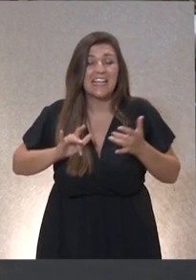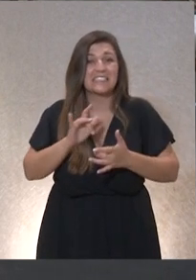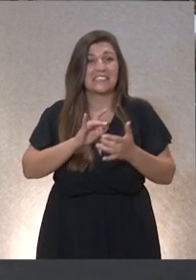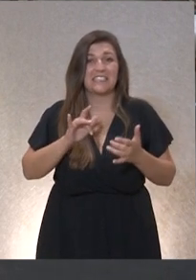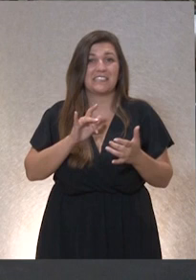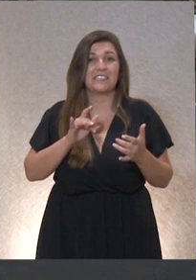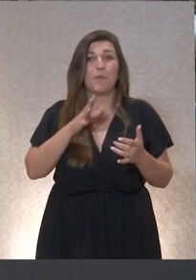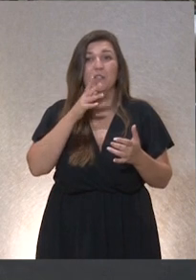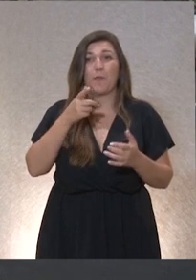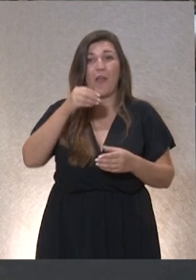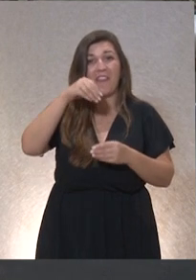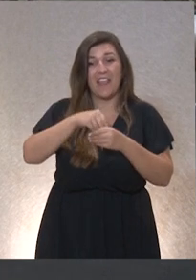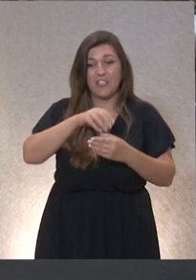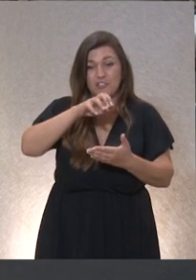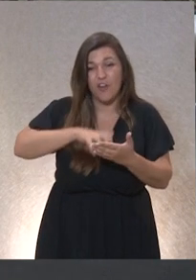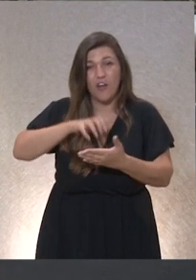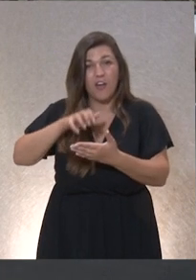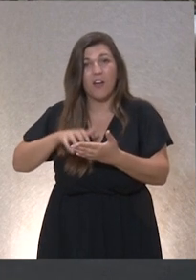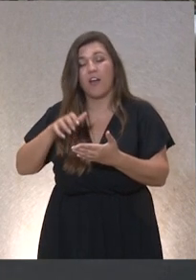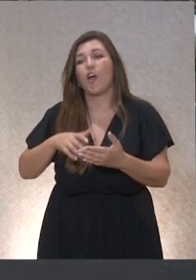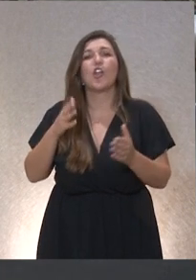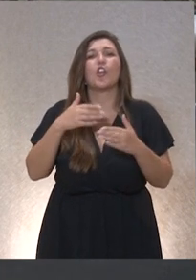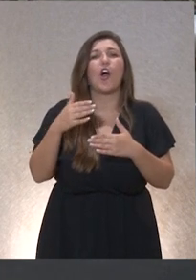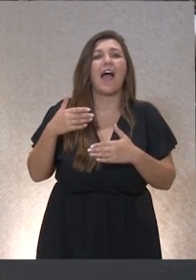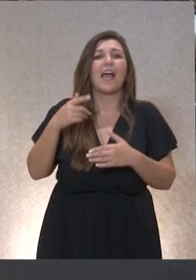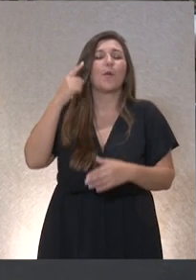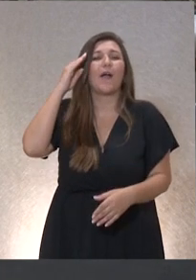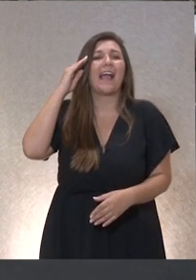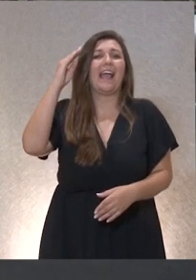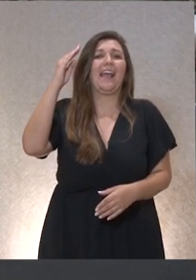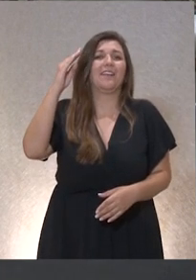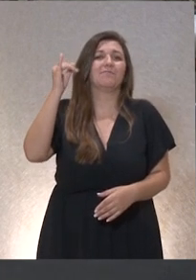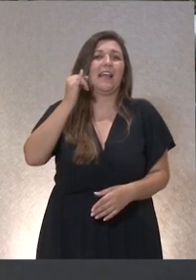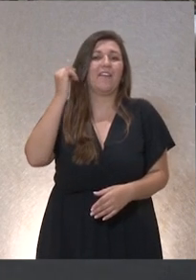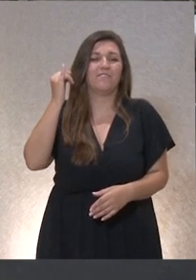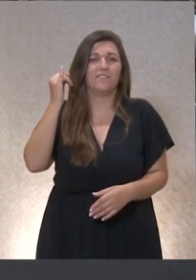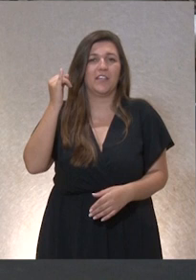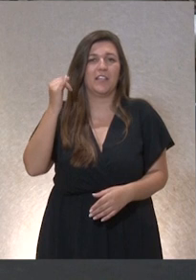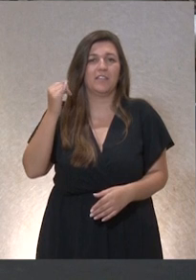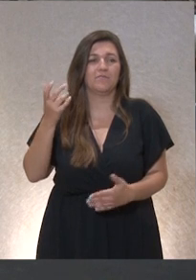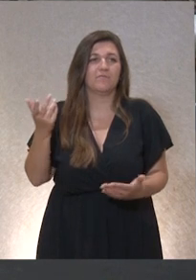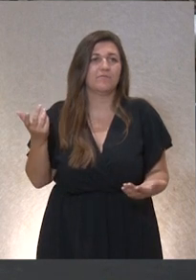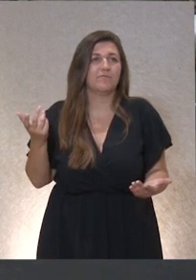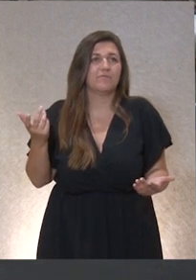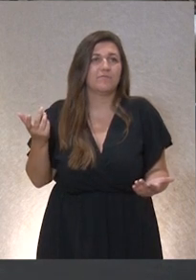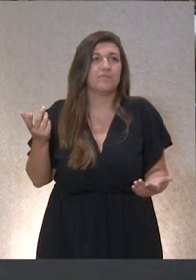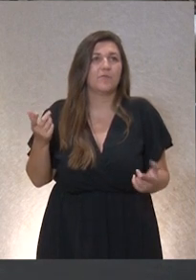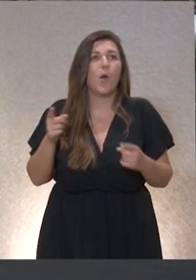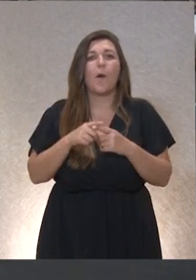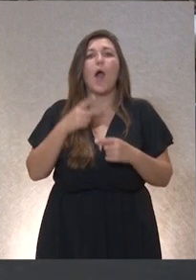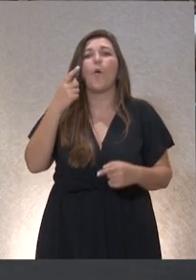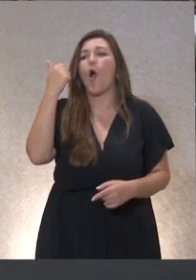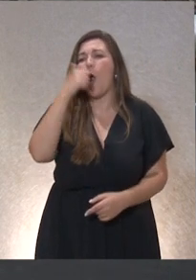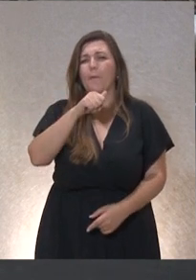autoridad en la redacción entonces hemos perdido reactores jefes cóm dibujaría un tío con mala